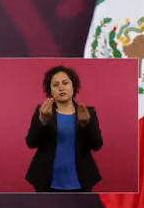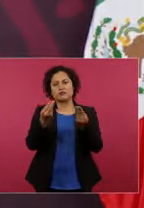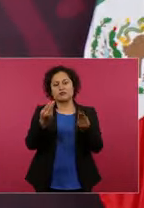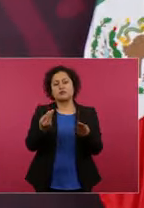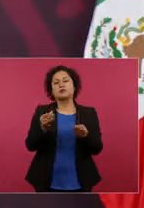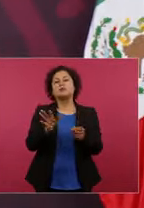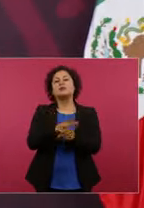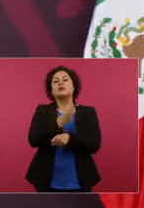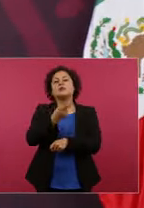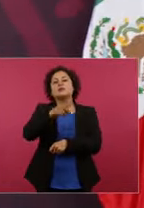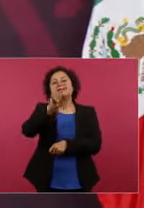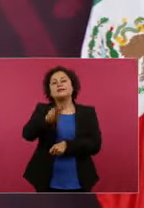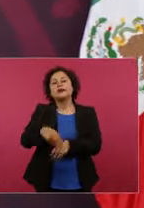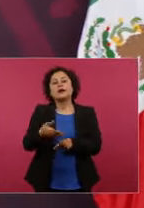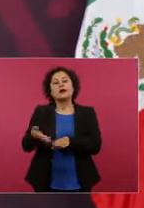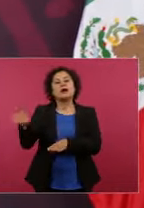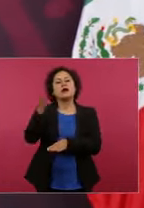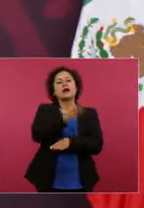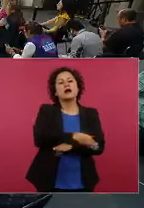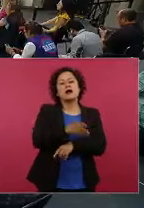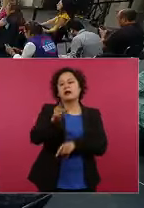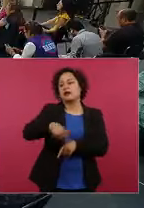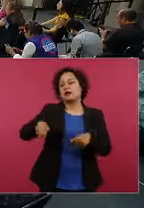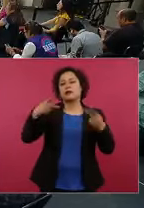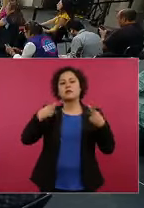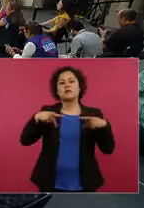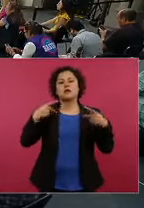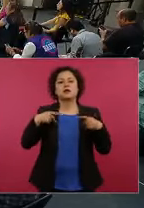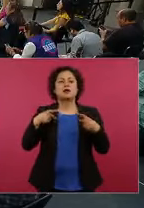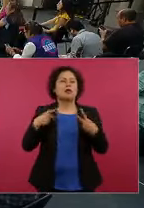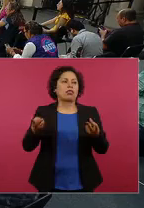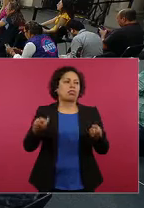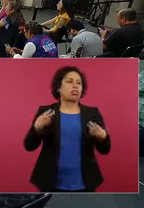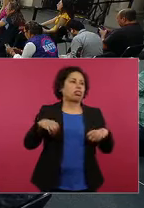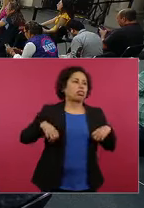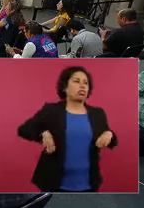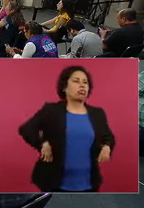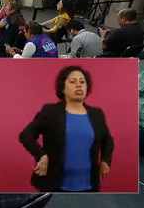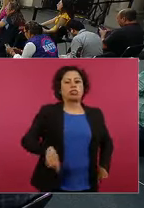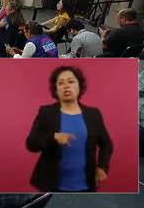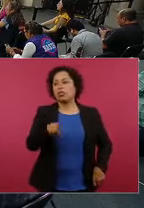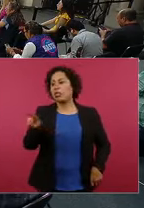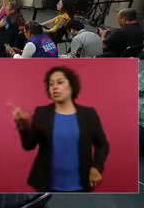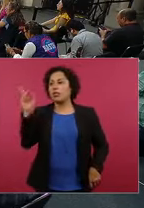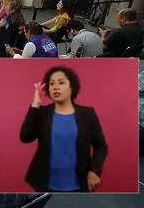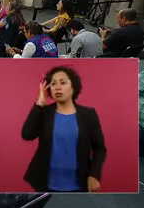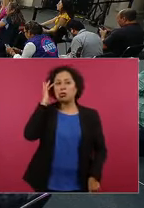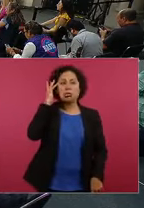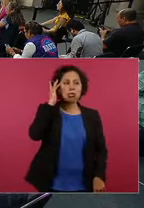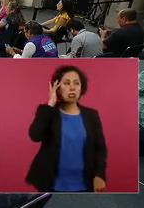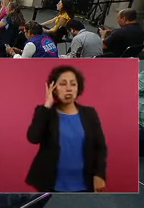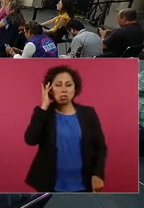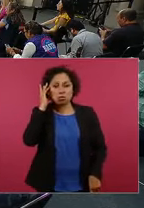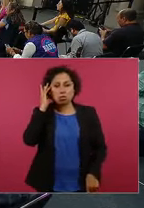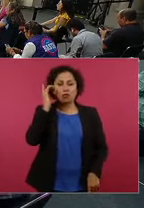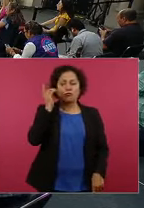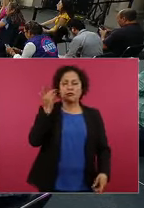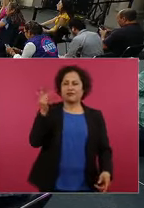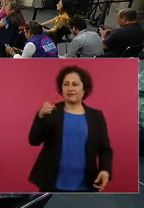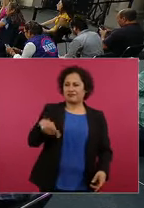porque antes robaban y hacían lo que querían y ni siquiera perdían